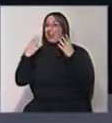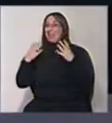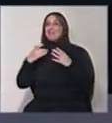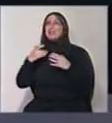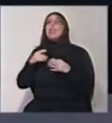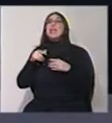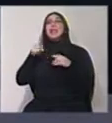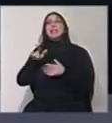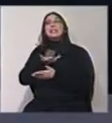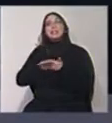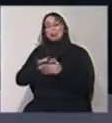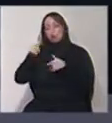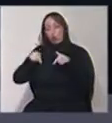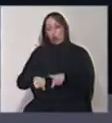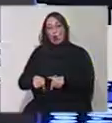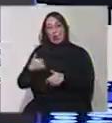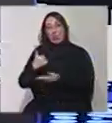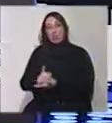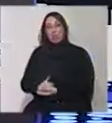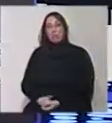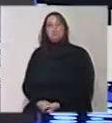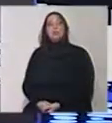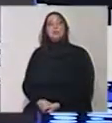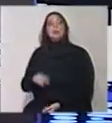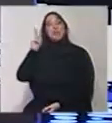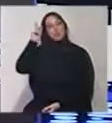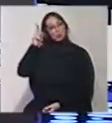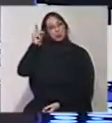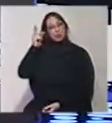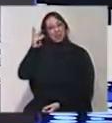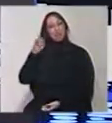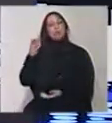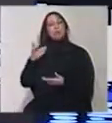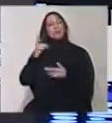sustancialmente la situación que hoy tenemos. Diputado Abdala, ¿no hay ya